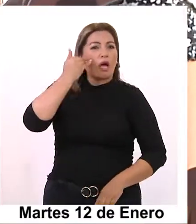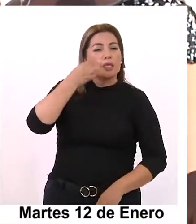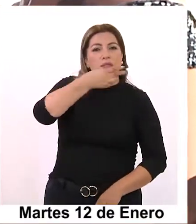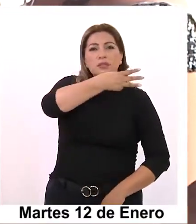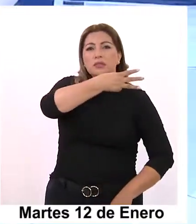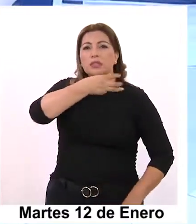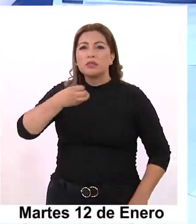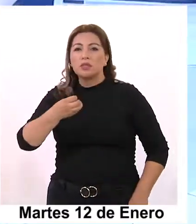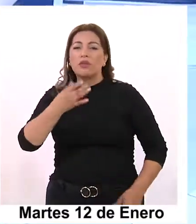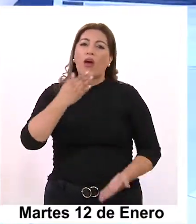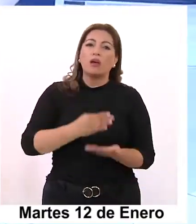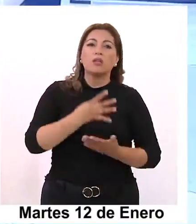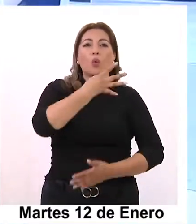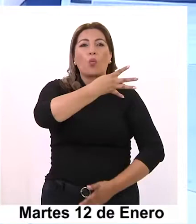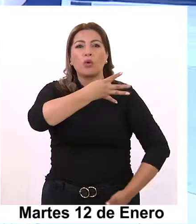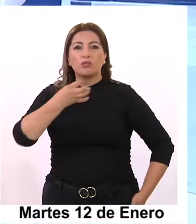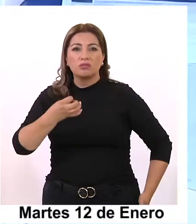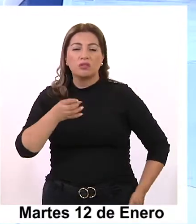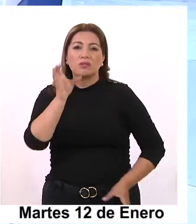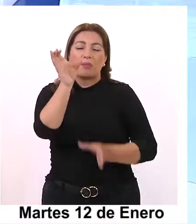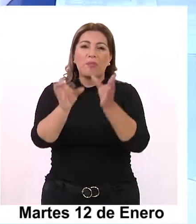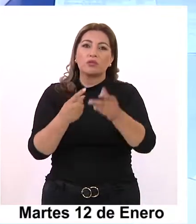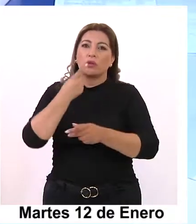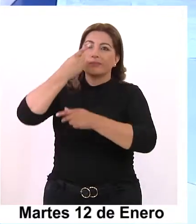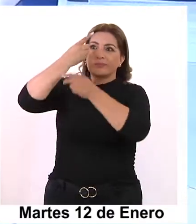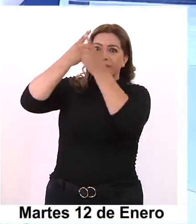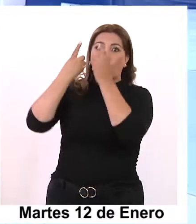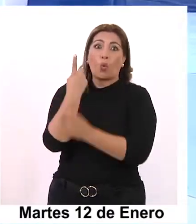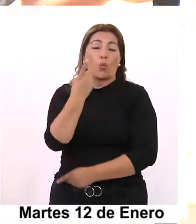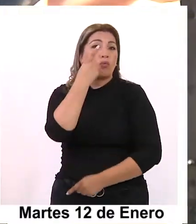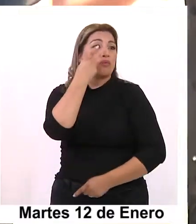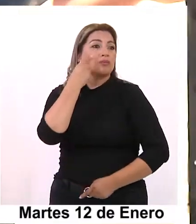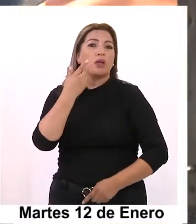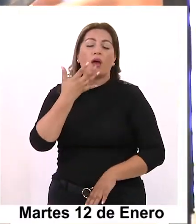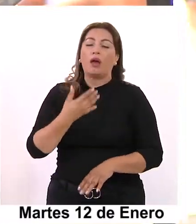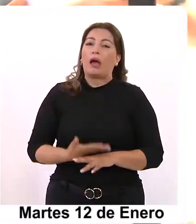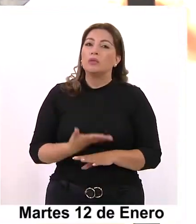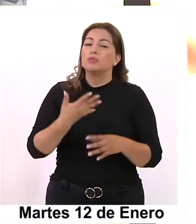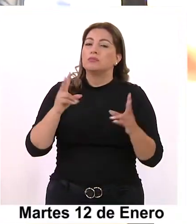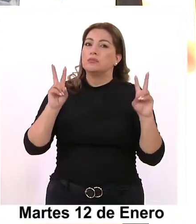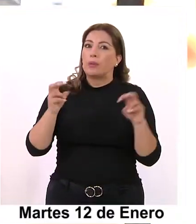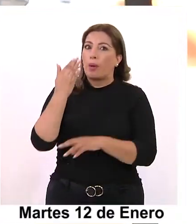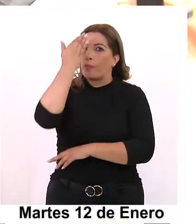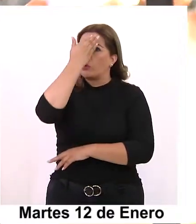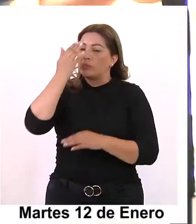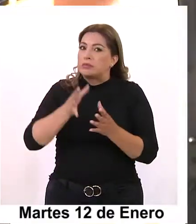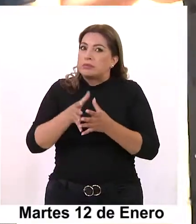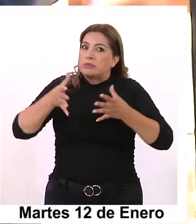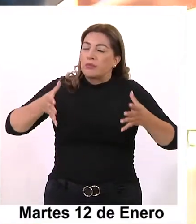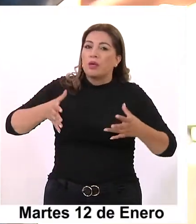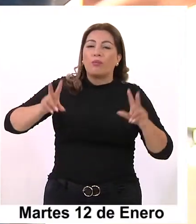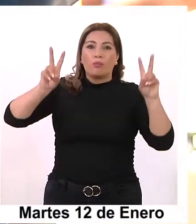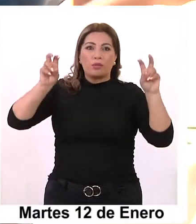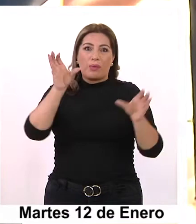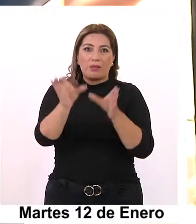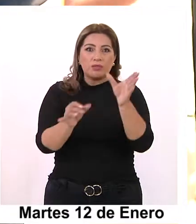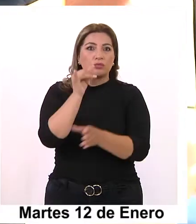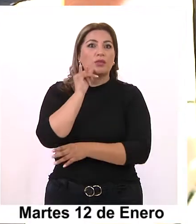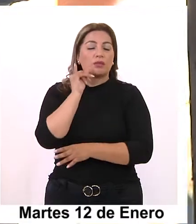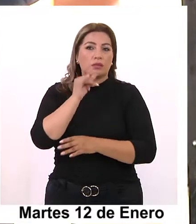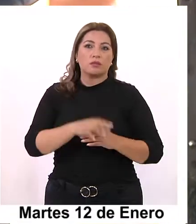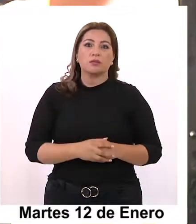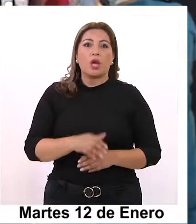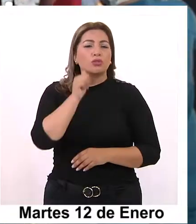de 300 a 400 muestras diarias, lo que ha mostrado una preocupación aún mayor por parte de los iquiqueños.